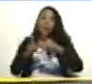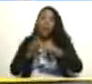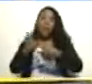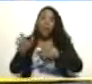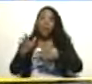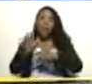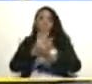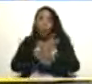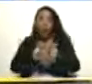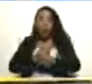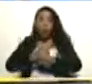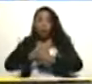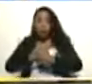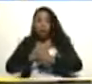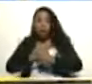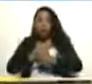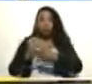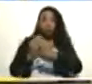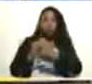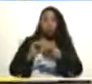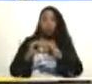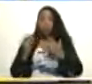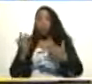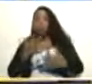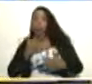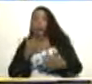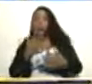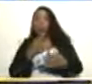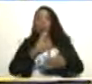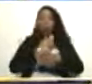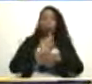juego, a cuidarse, pues.